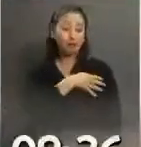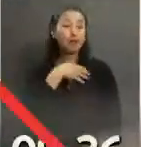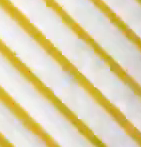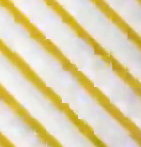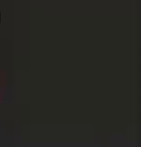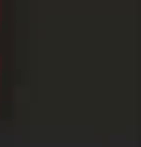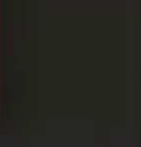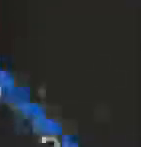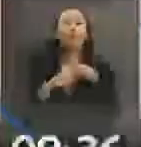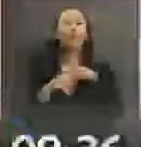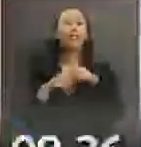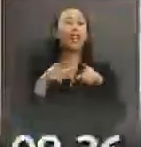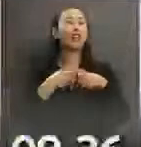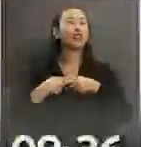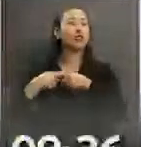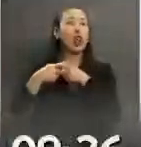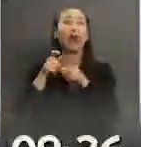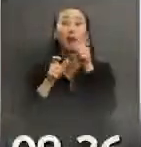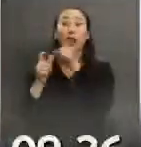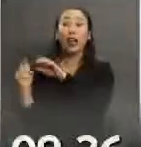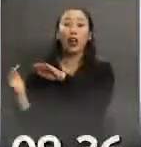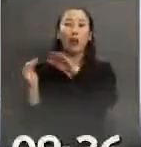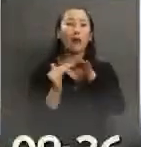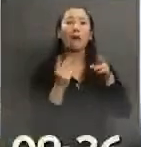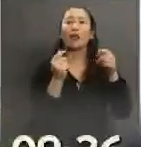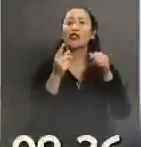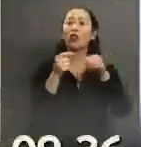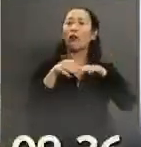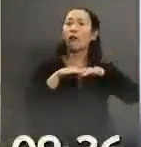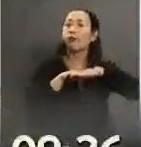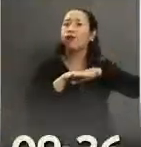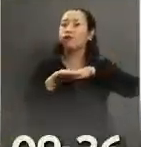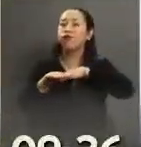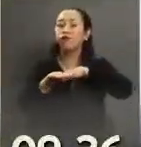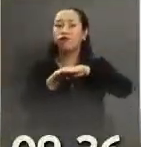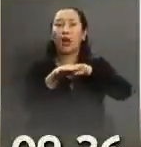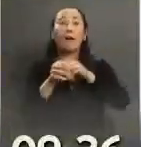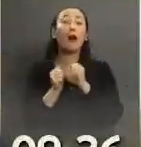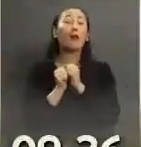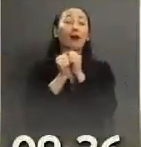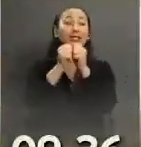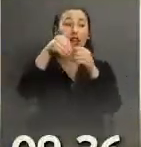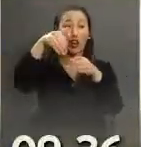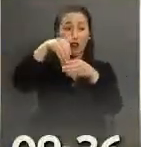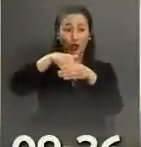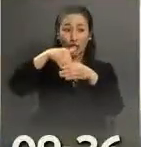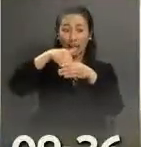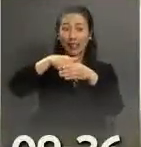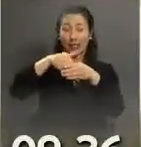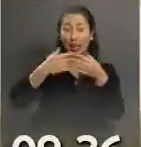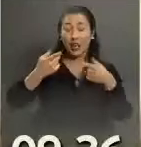acaba de llegar con sus adherentes, han hecho una suerte de caravana también para acompañarlo a votar. Y claro,